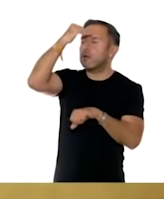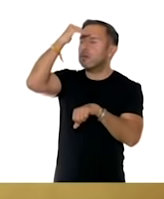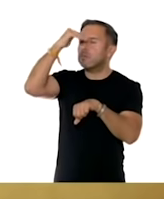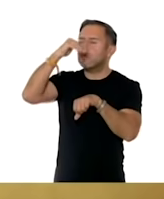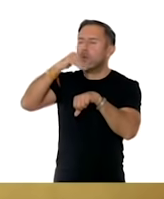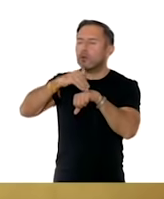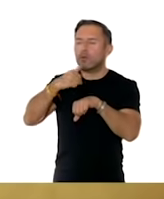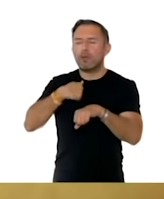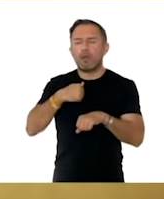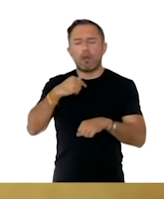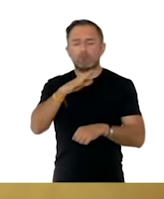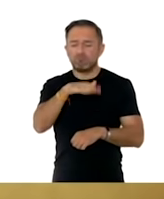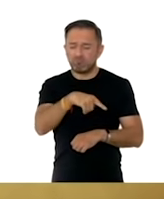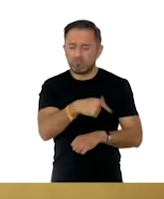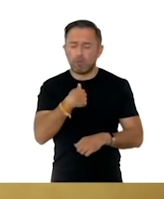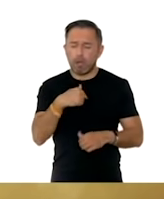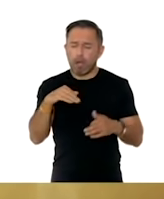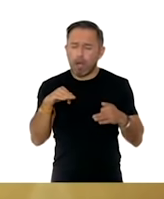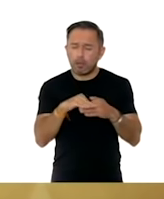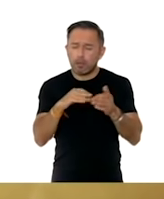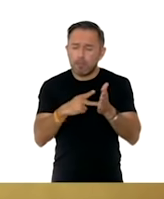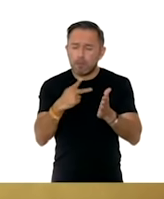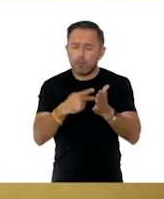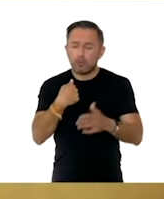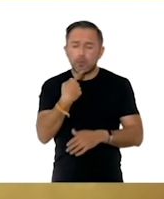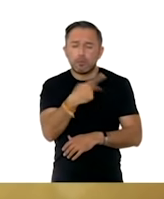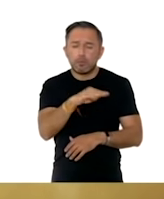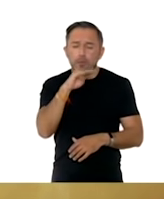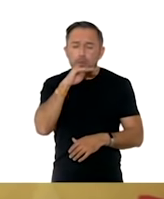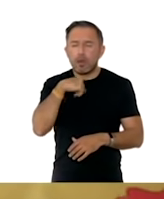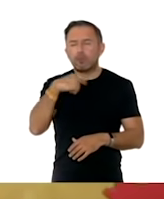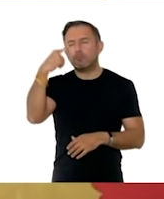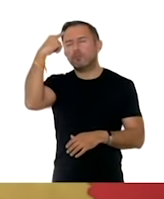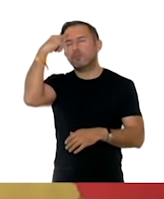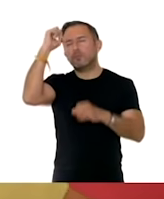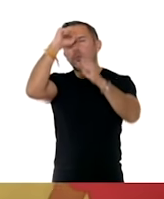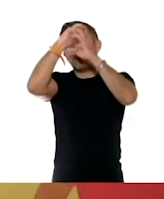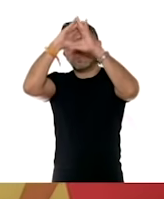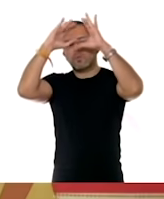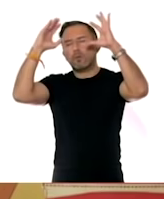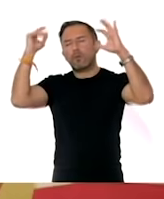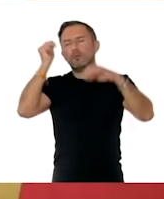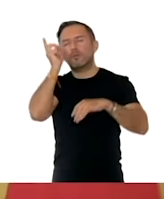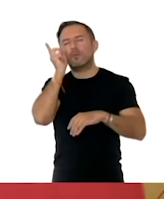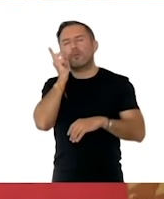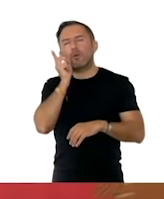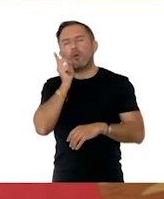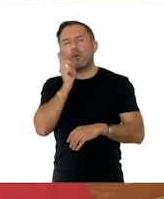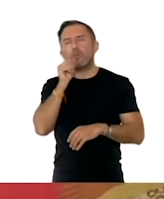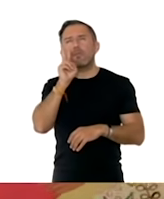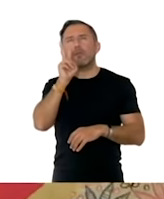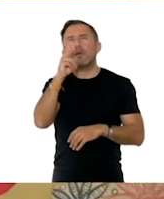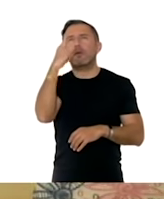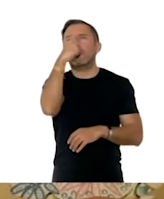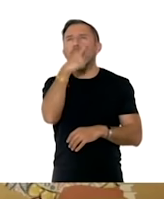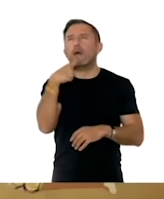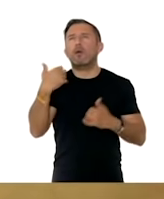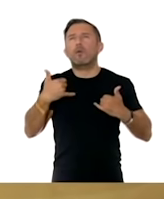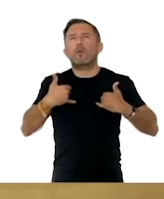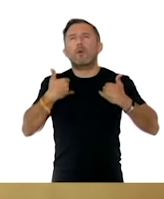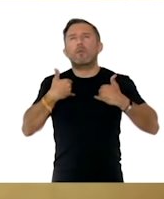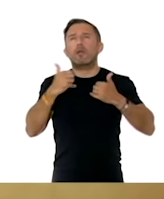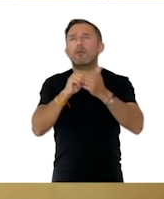na. Kimulike, beili uschupalile, beimatuman de habu tu yokolo.